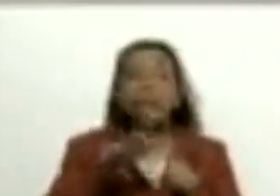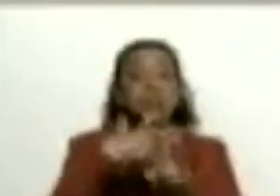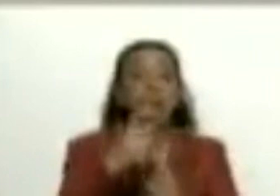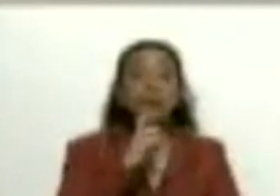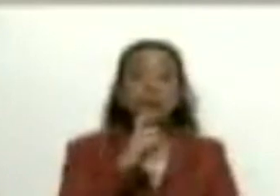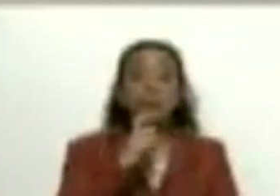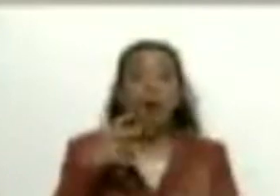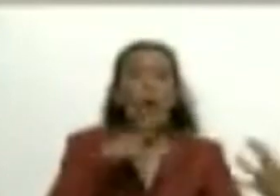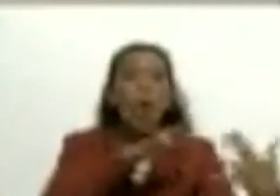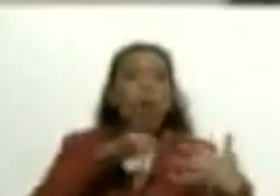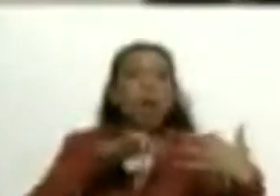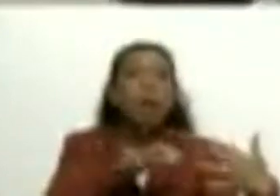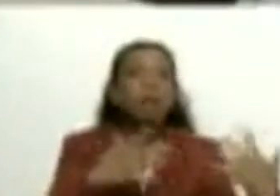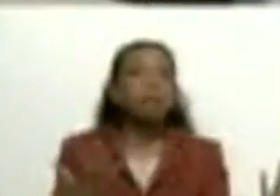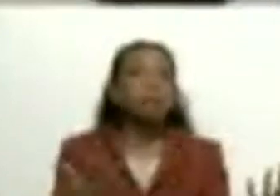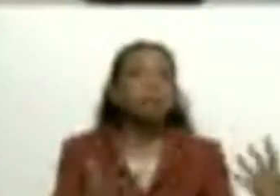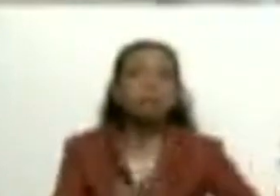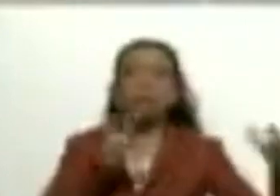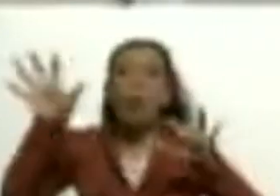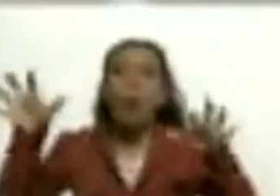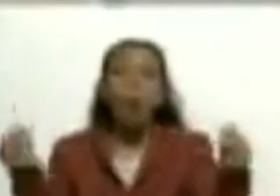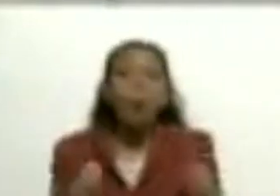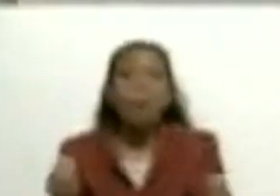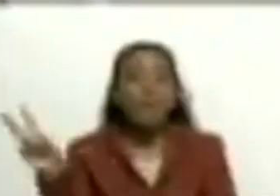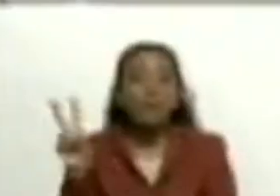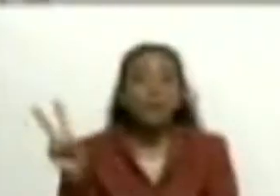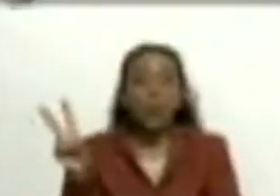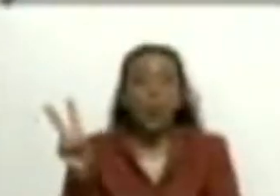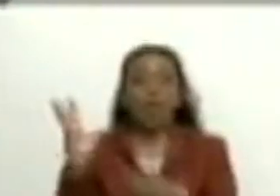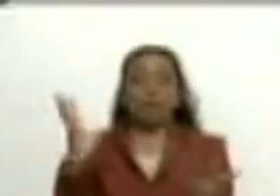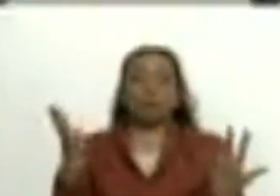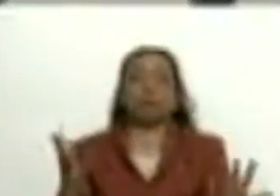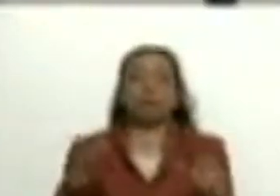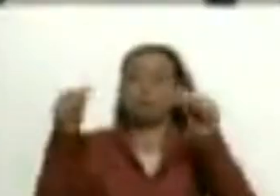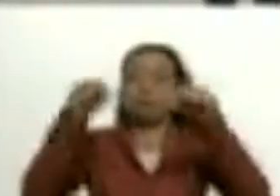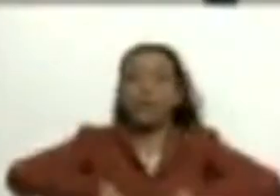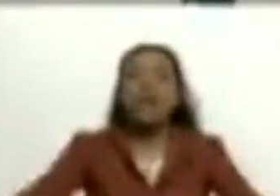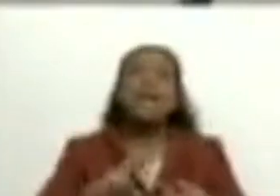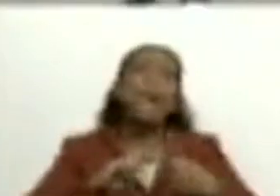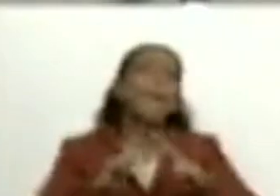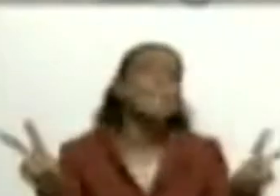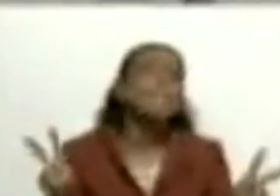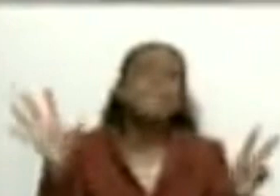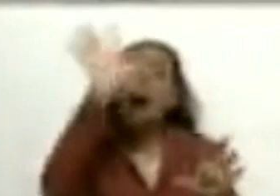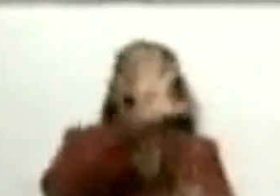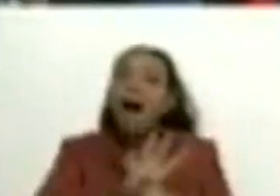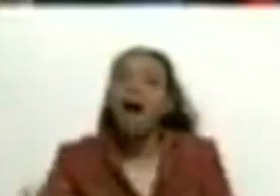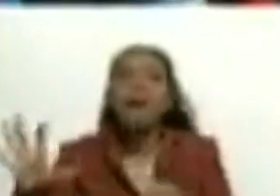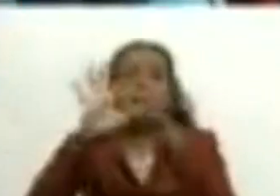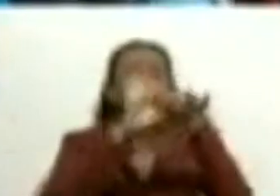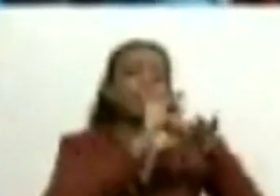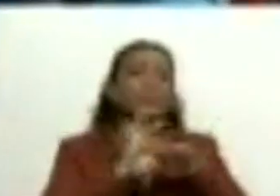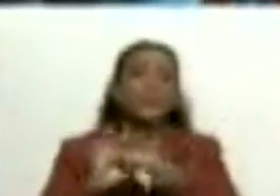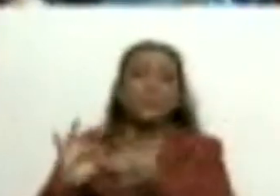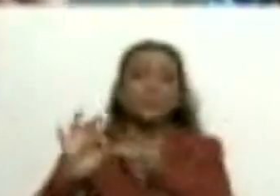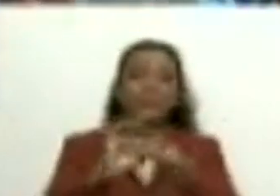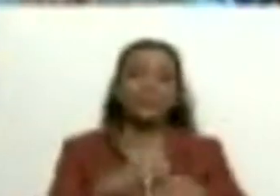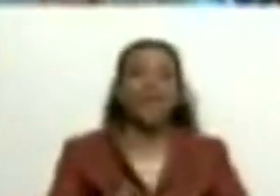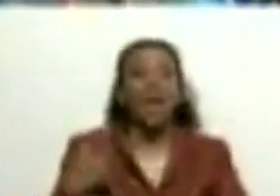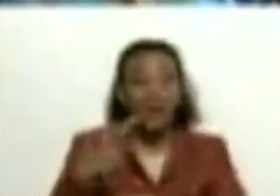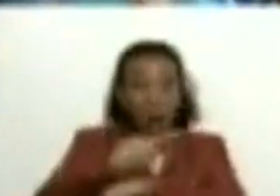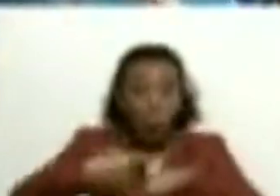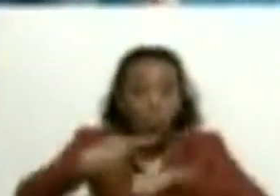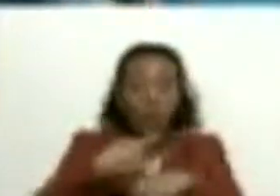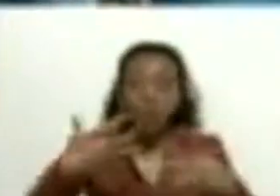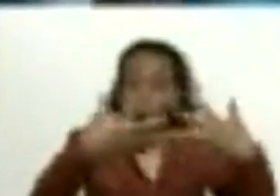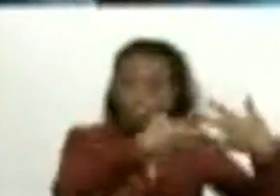porque si tenemos guerra con el de allá, el de acá, ¿cómo vamos a llegar? ¿Cómo vamos a estar? Queremos paz con todos los países y todos sean unidos. Y es que el gobierno de